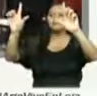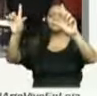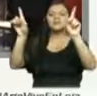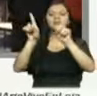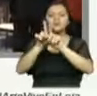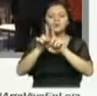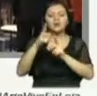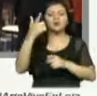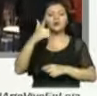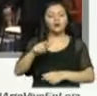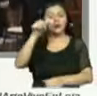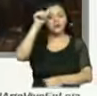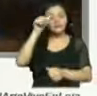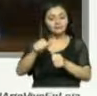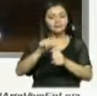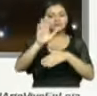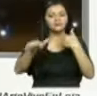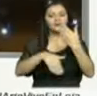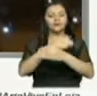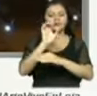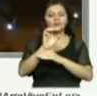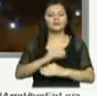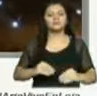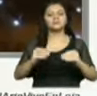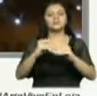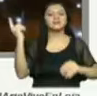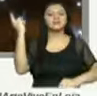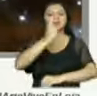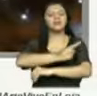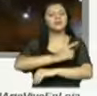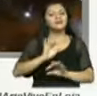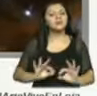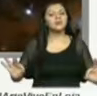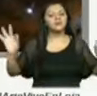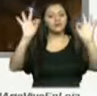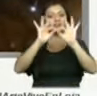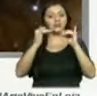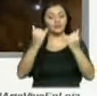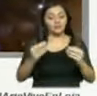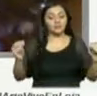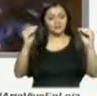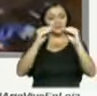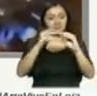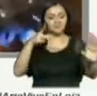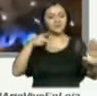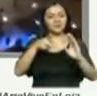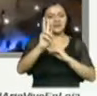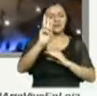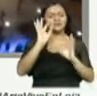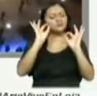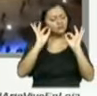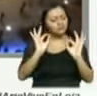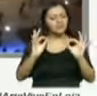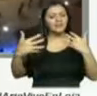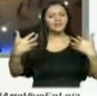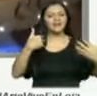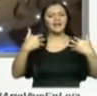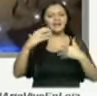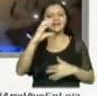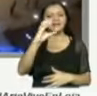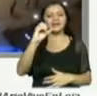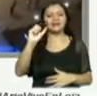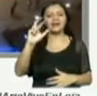para Loja y para el país es también un día histórico, ya que se inauguró este gran teatro